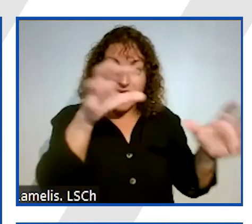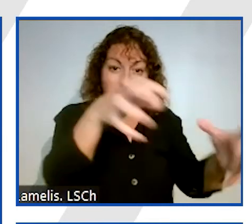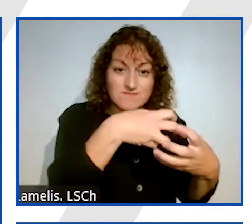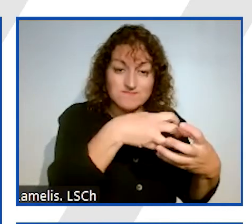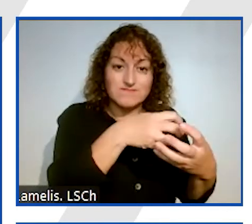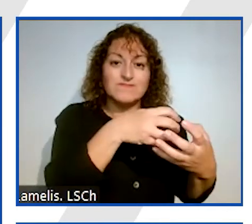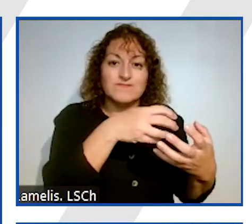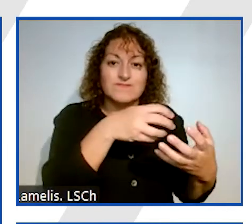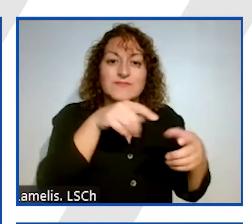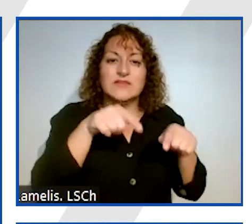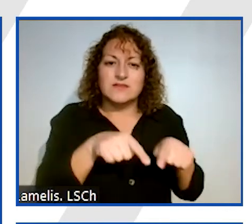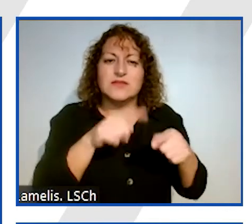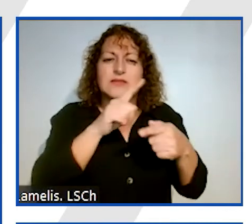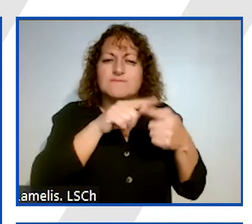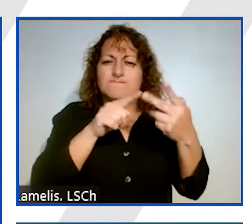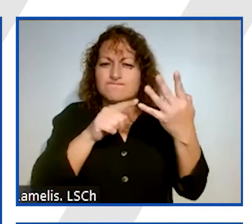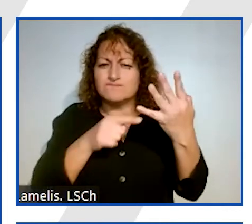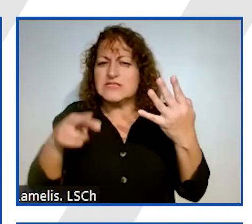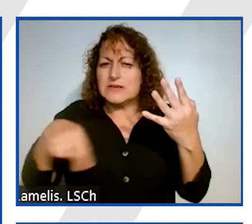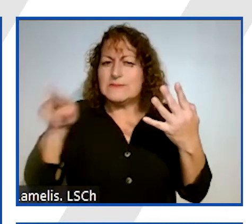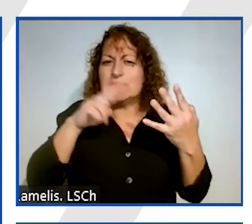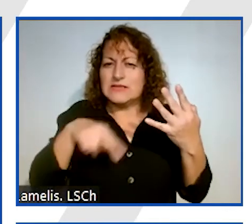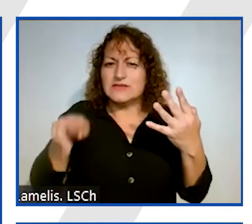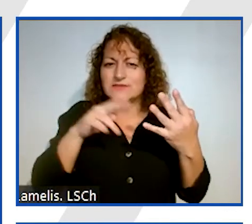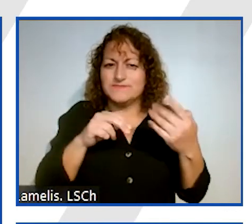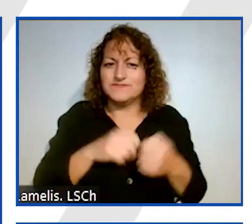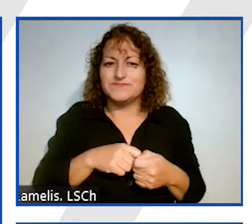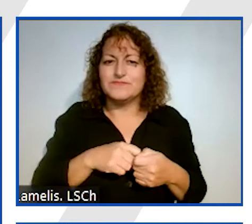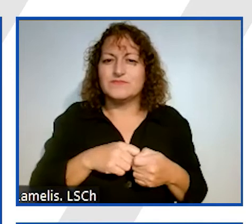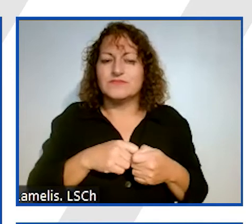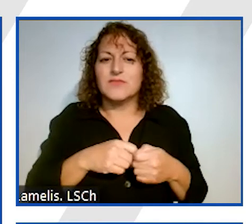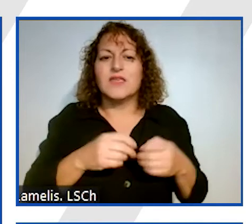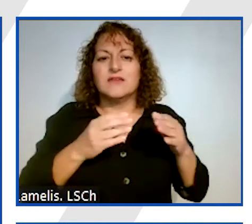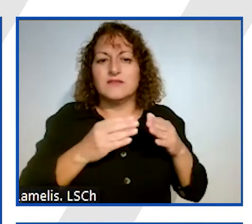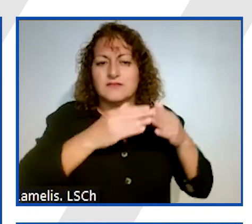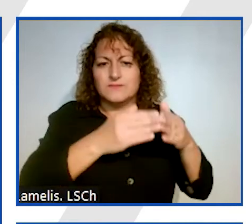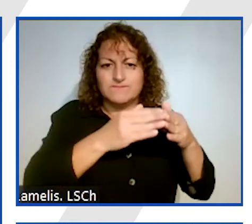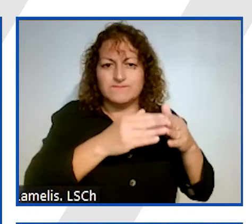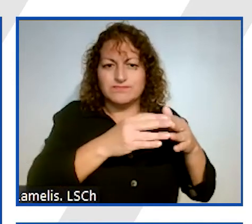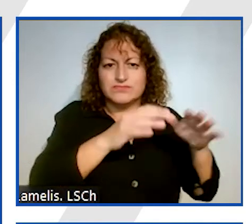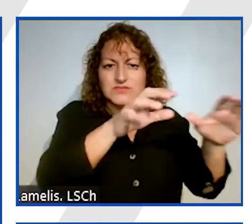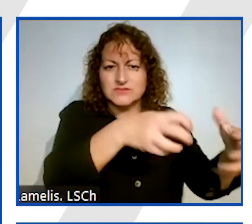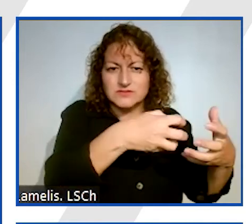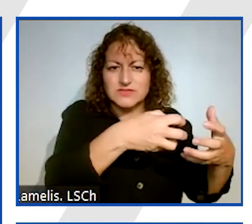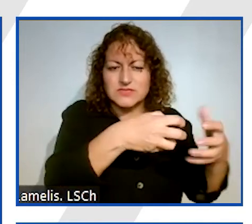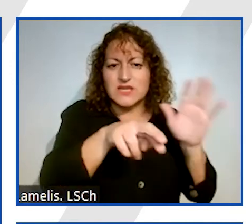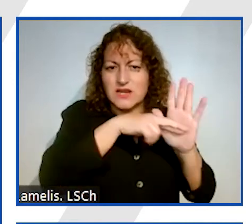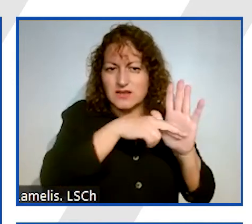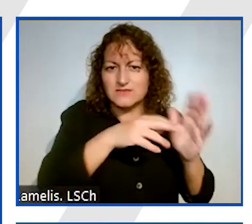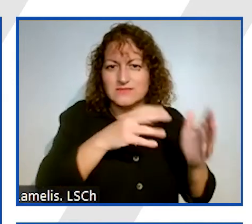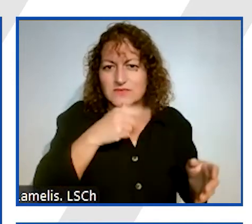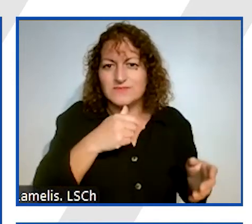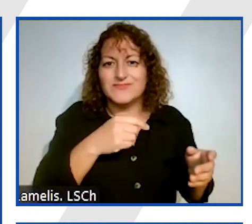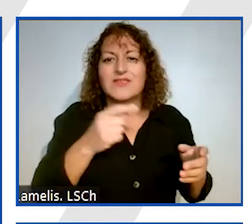un conjunto de características que se repiten. Que hay una ausencia de manejo pesquero, una disminución de la población